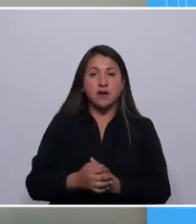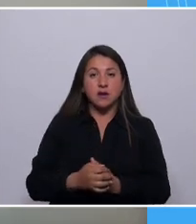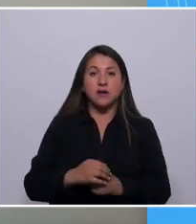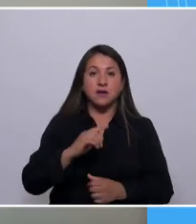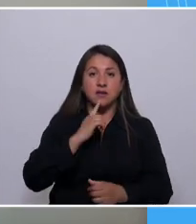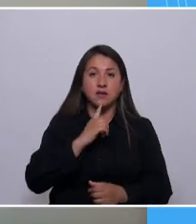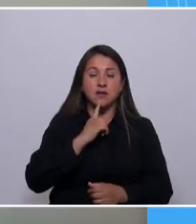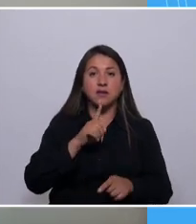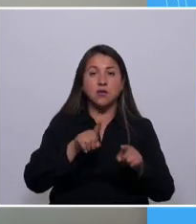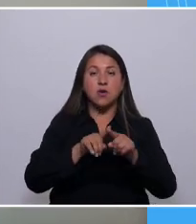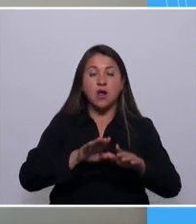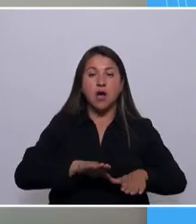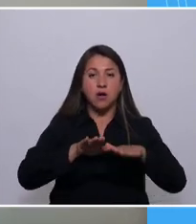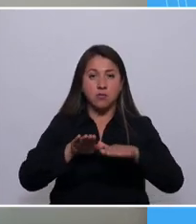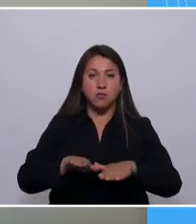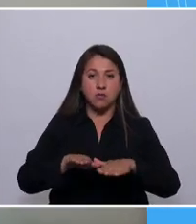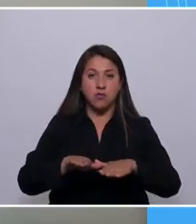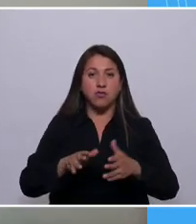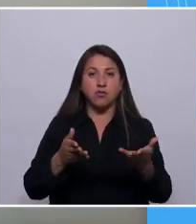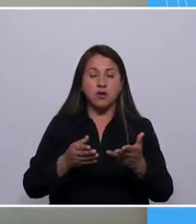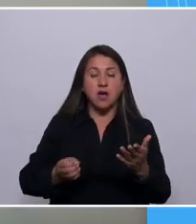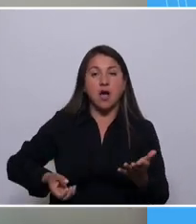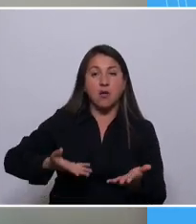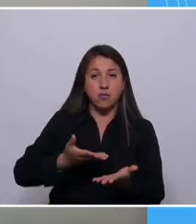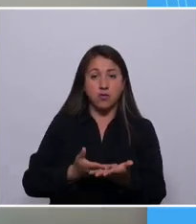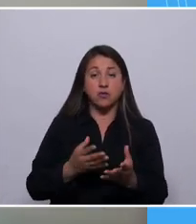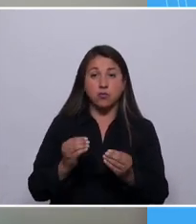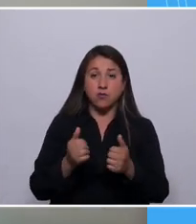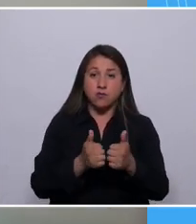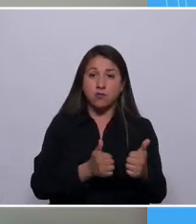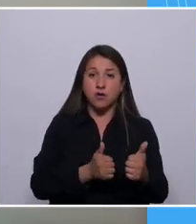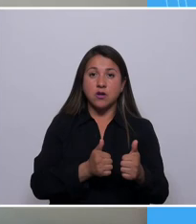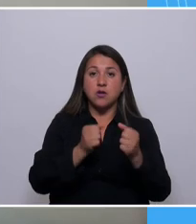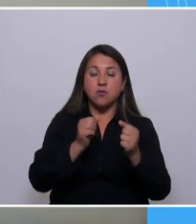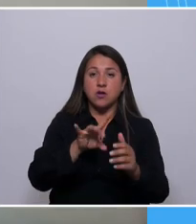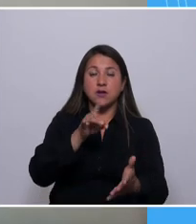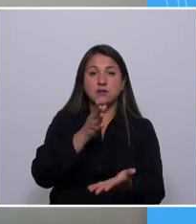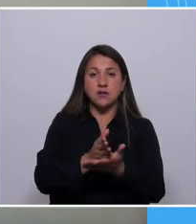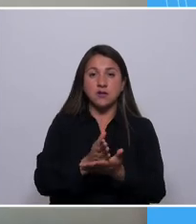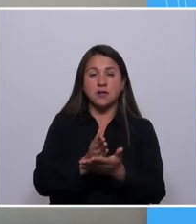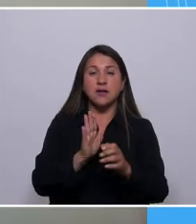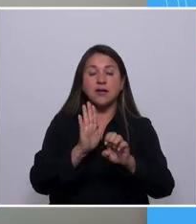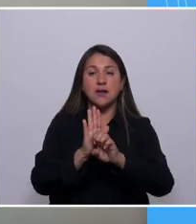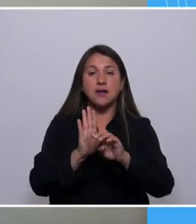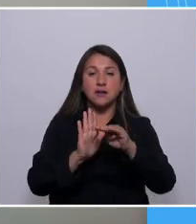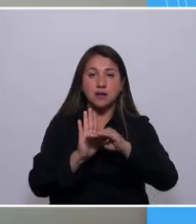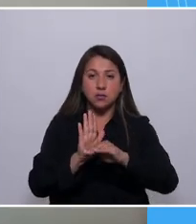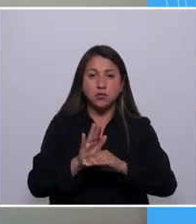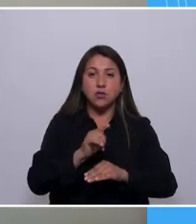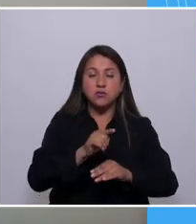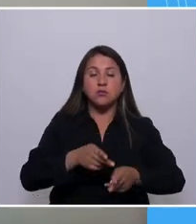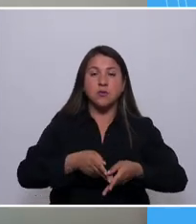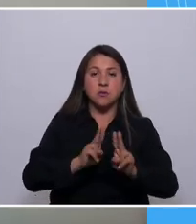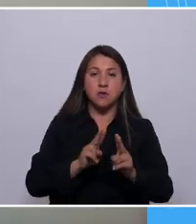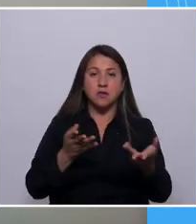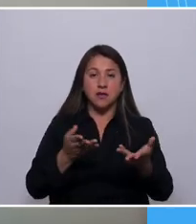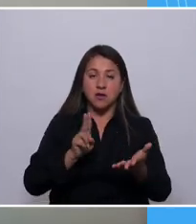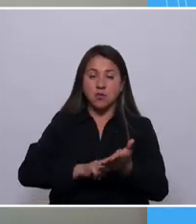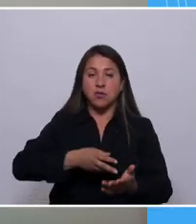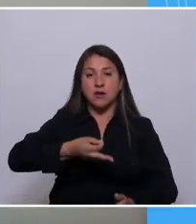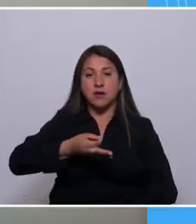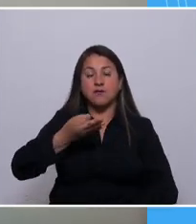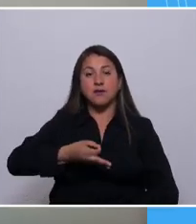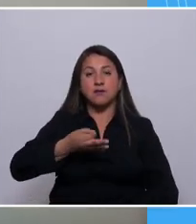un aporte, precisamente en el sentido de poder definir un estatuto que permita una real y